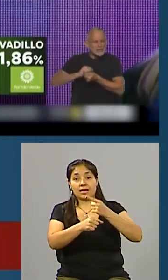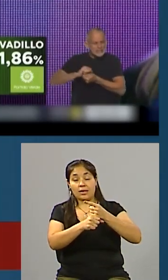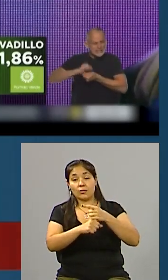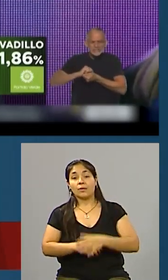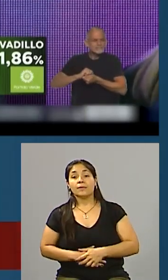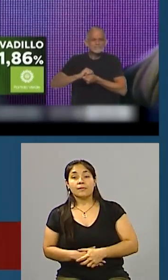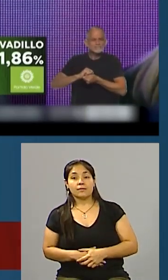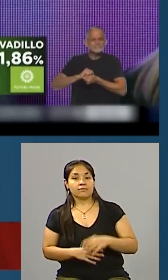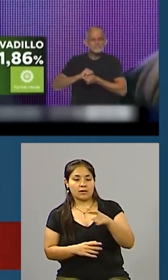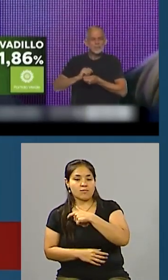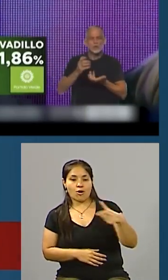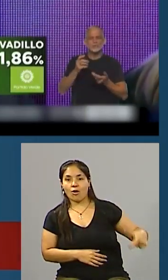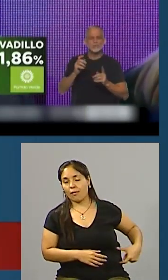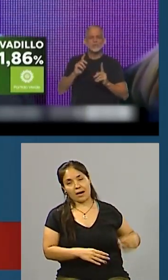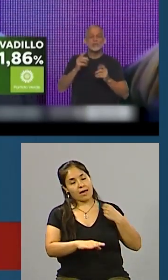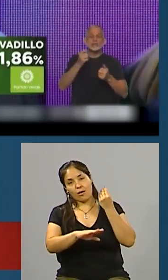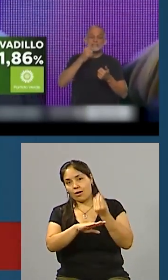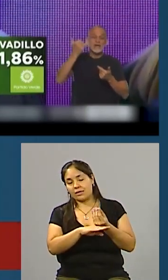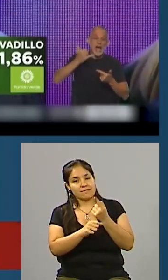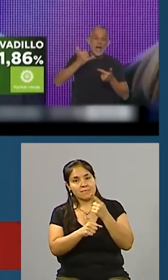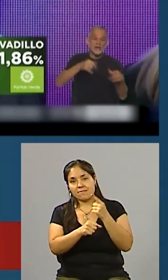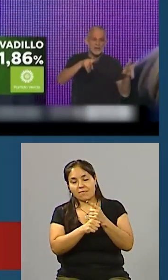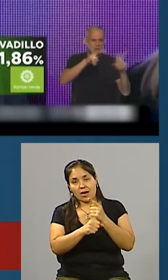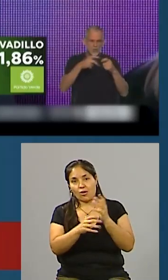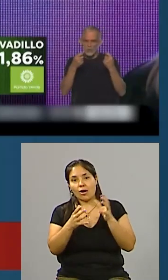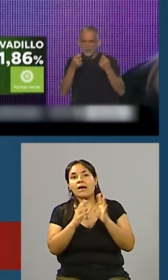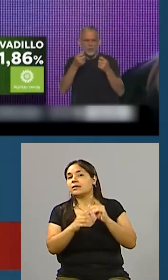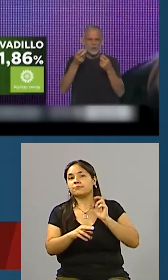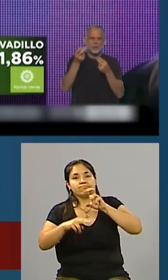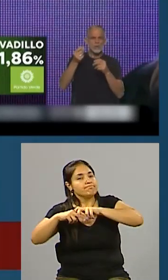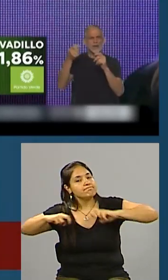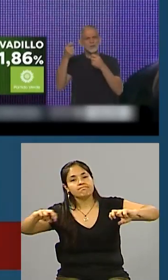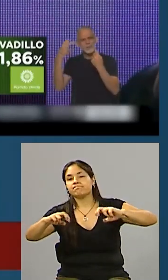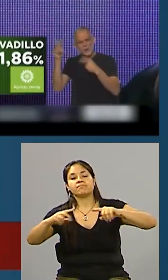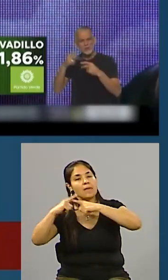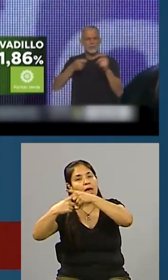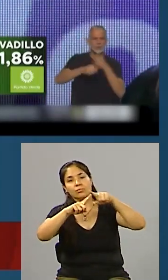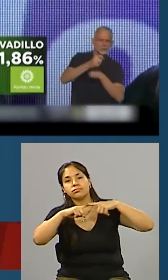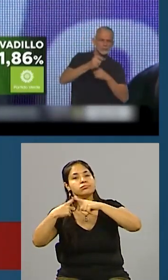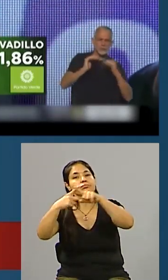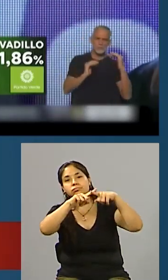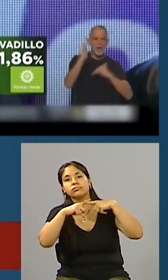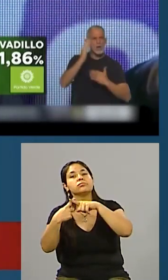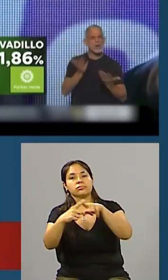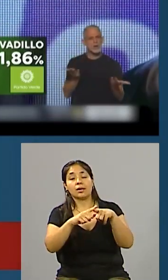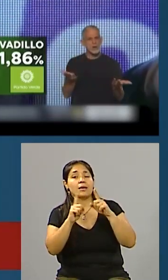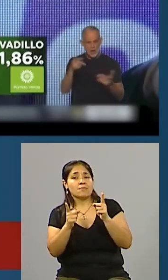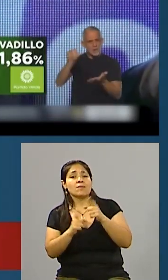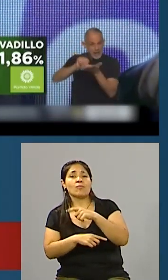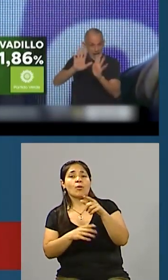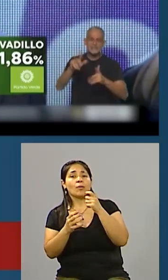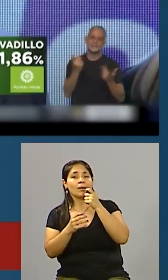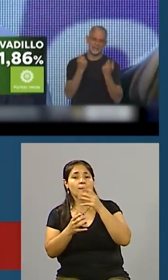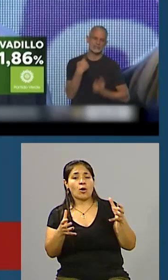funcionando van a ser los gobernadores, y porque ellos van a estar discutiendo, como ya lo han hecho los gobernadores de Juntos